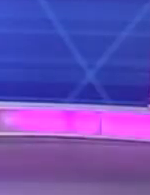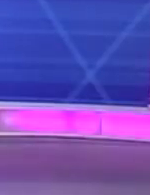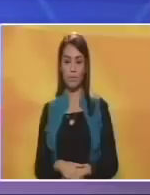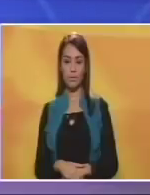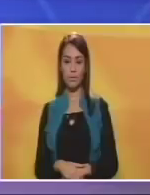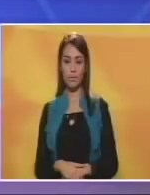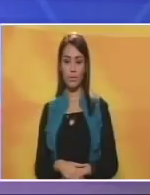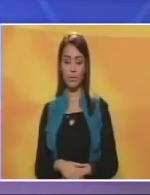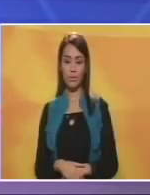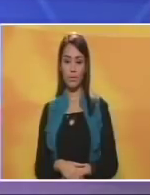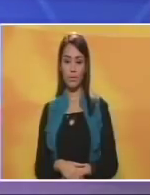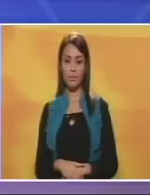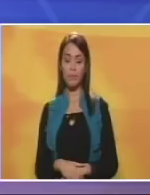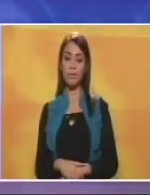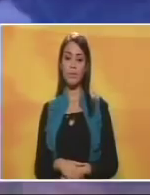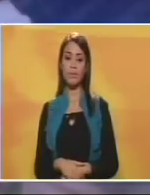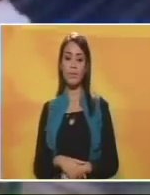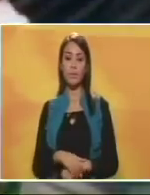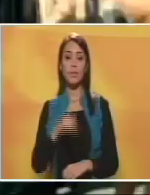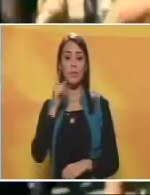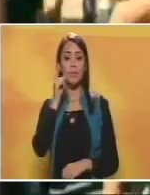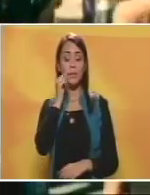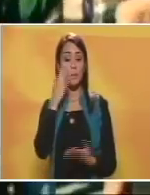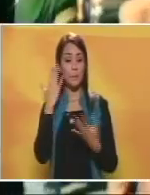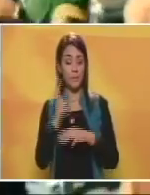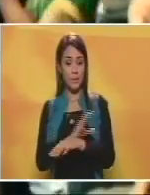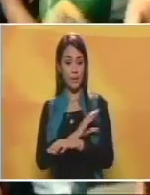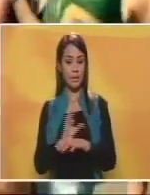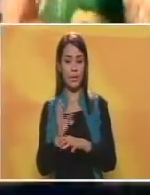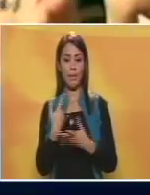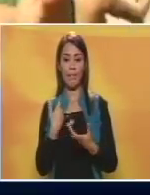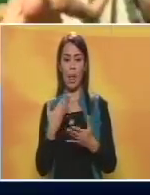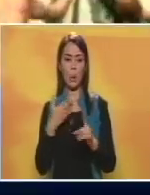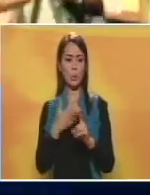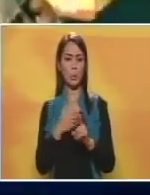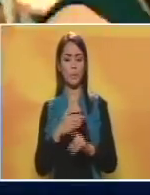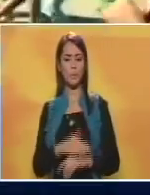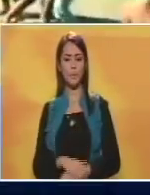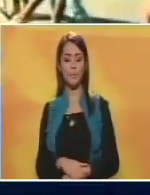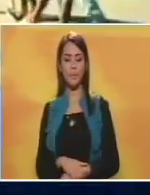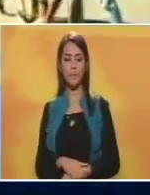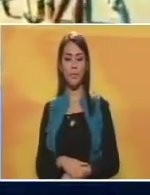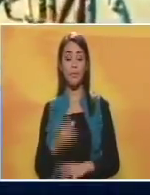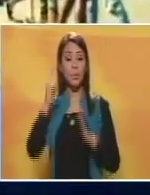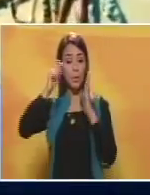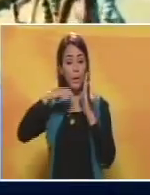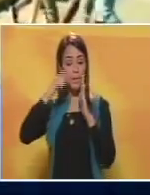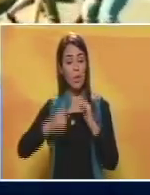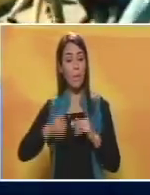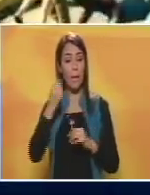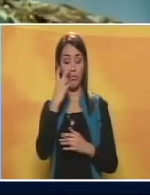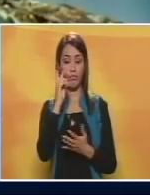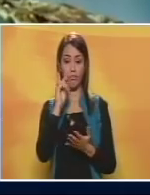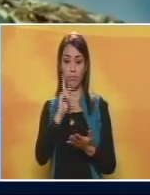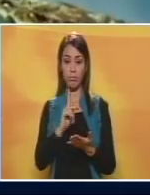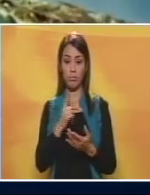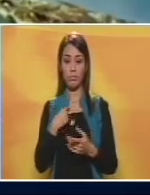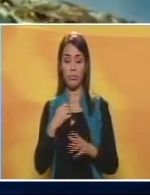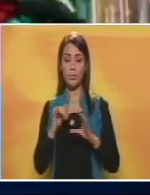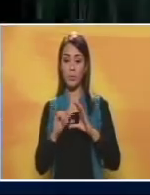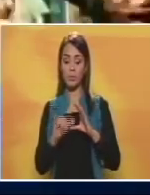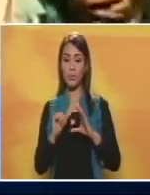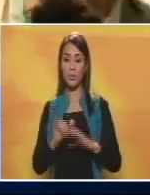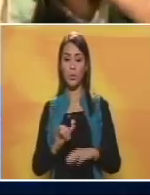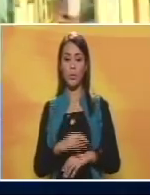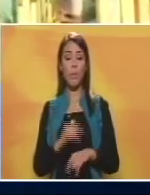Y Luis Fonsi fue víctima de un ciberataque. La canción de Despacito, que es el video más visto de la historia en YouTube, fue pirateada durante